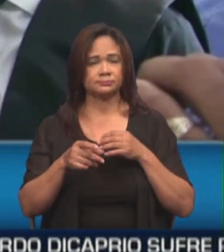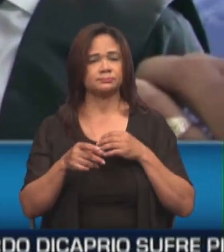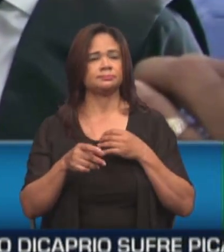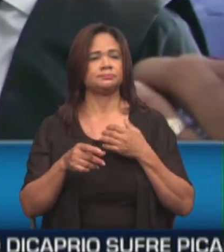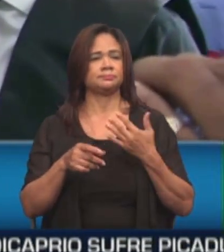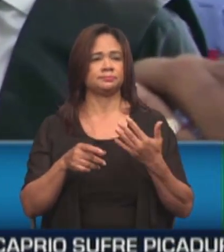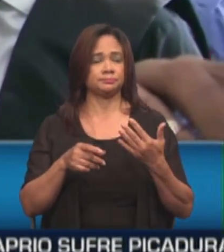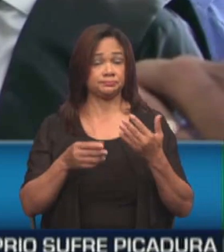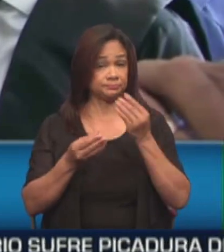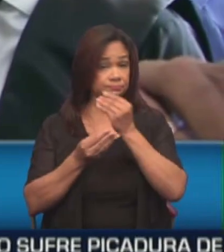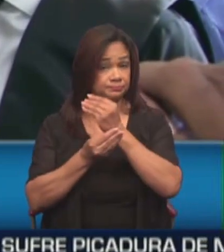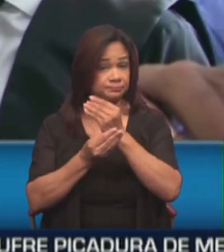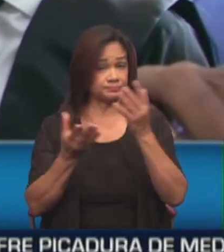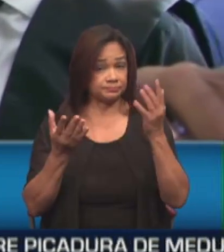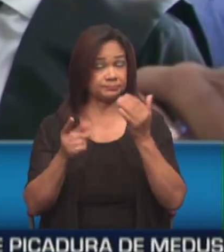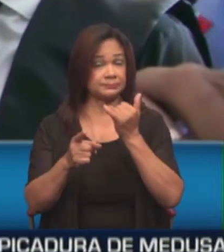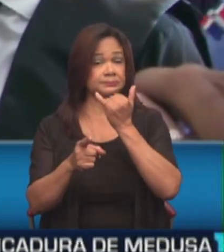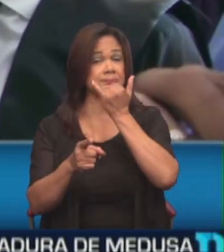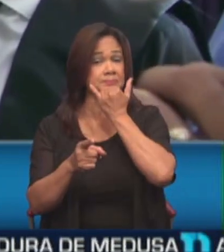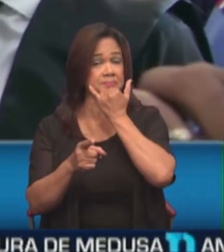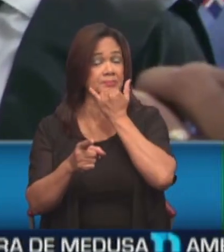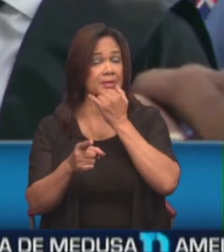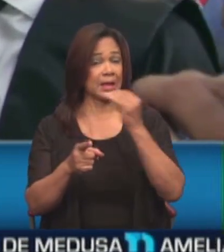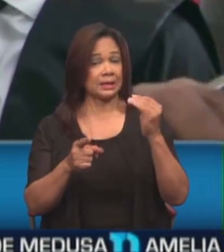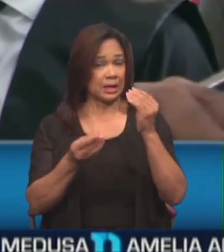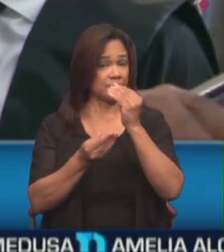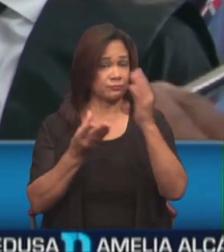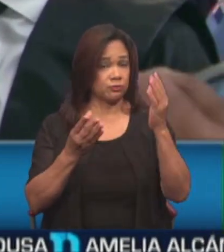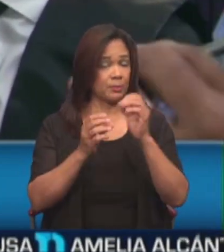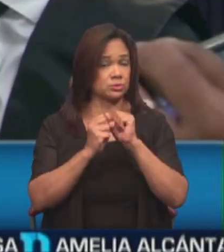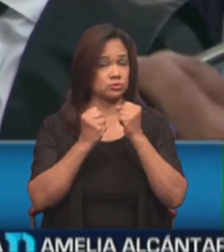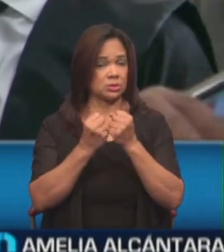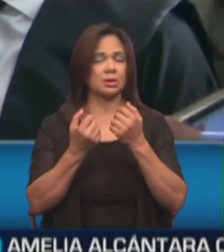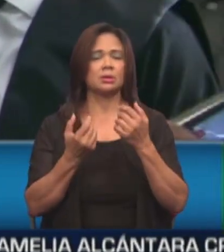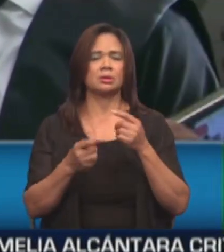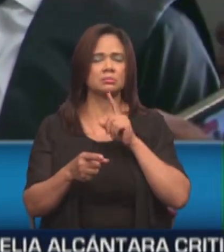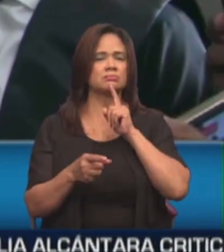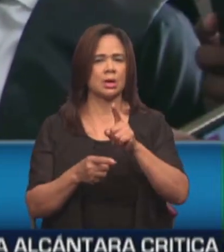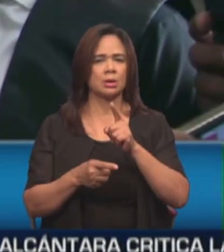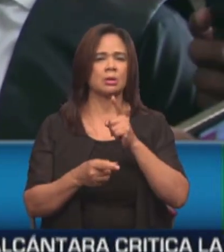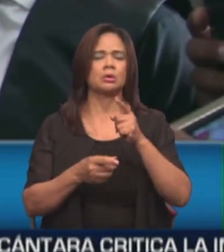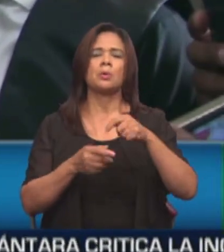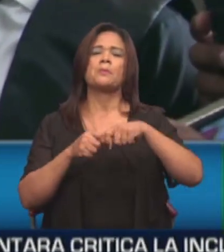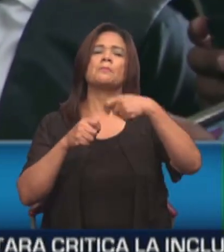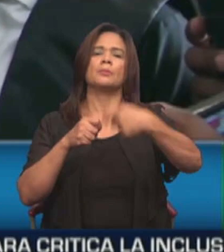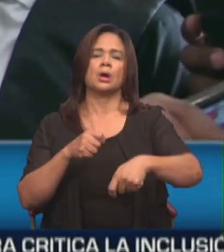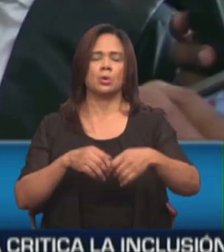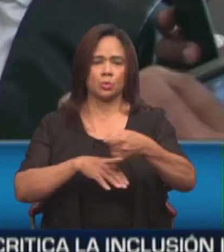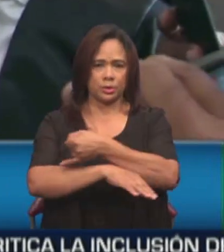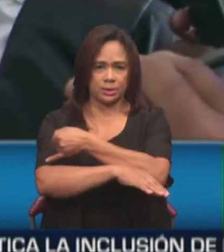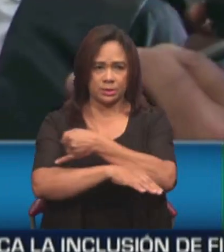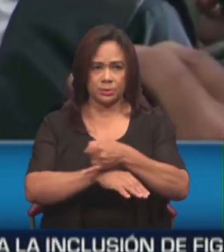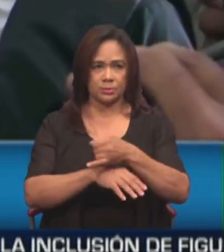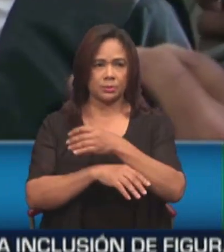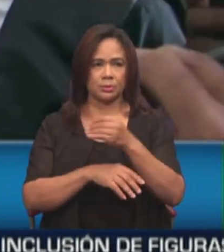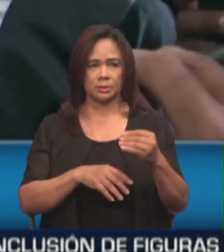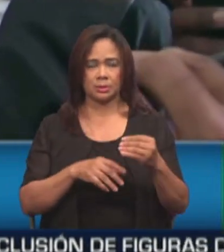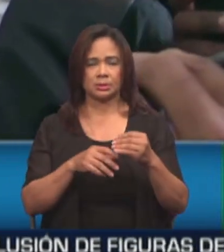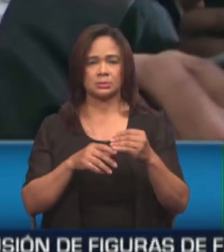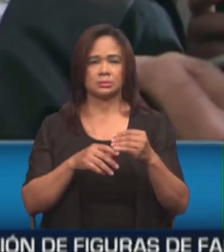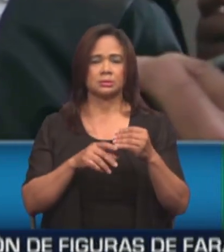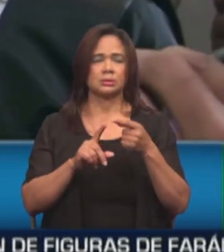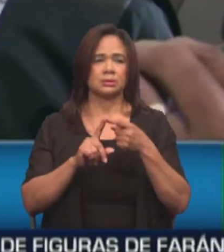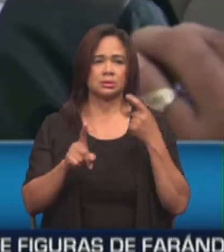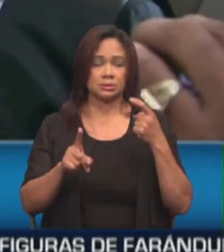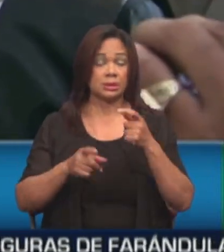una información errónea que le están dando a la sociedad. Realmente se hizo un pago a un ingeniero de la cuenta